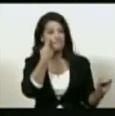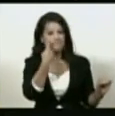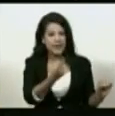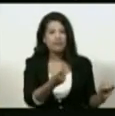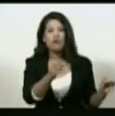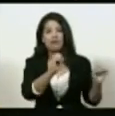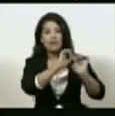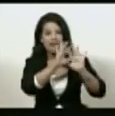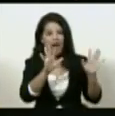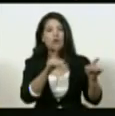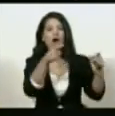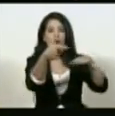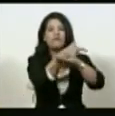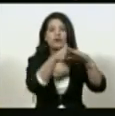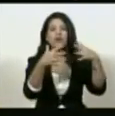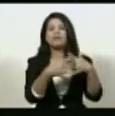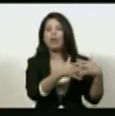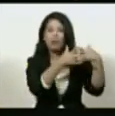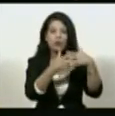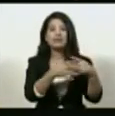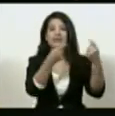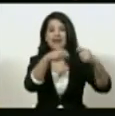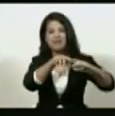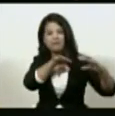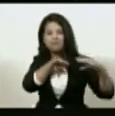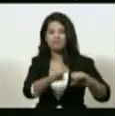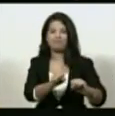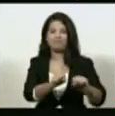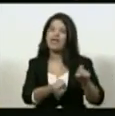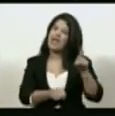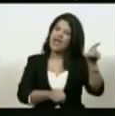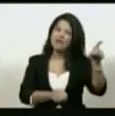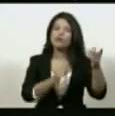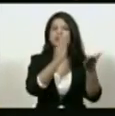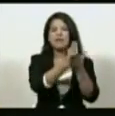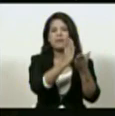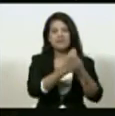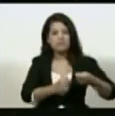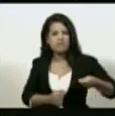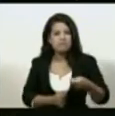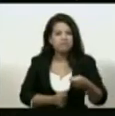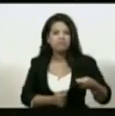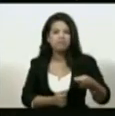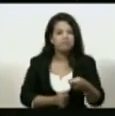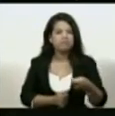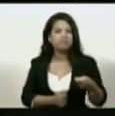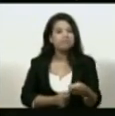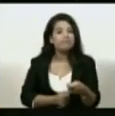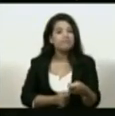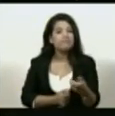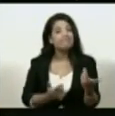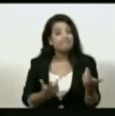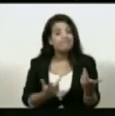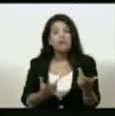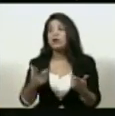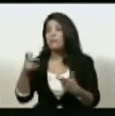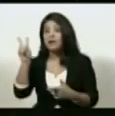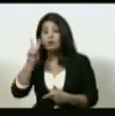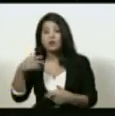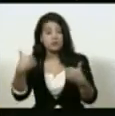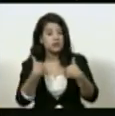intervencionista del gobierno estadounidense, el cual siempre ha estado detrás de la violencia sufrida por el pueblo venezolano en los